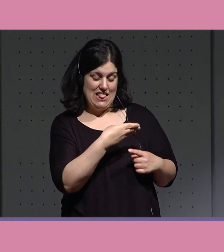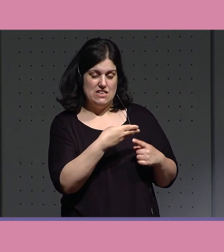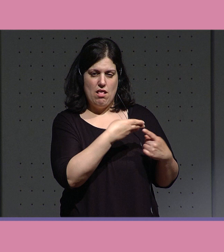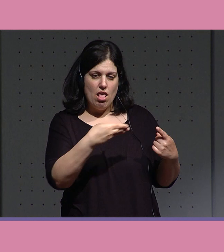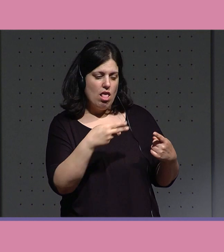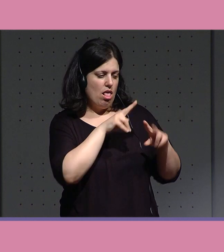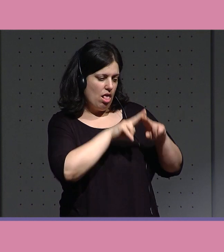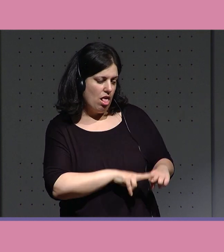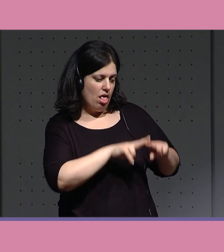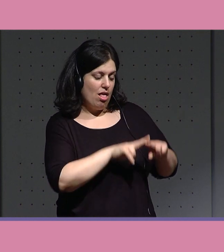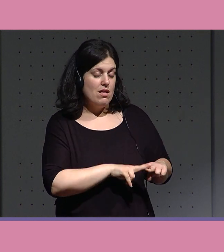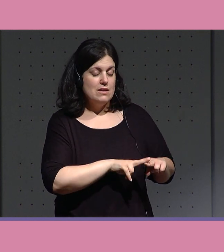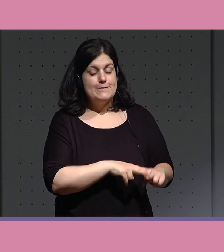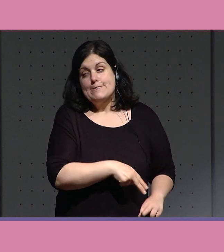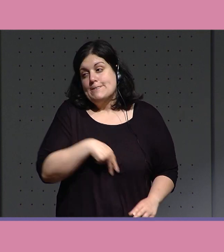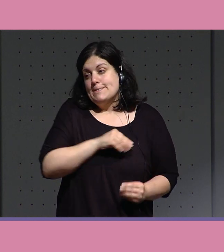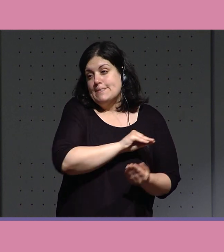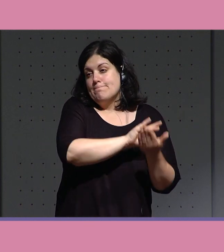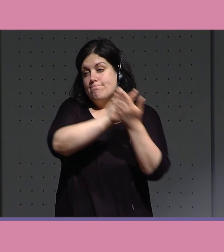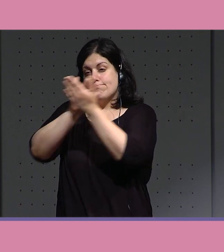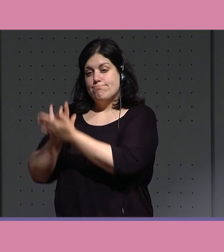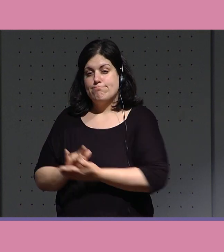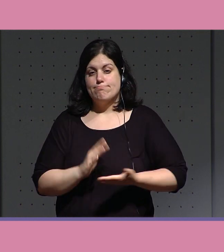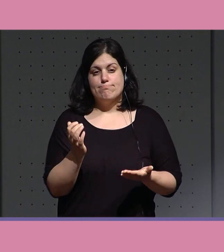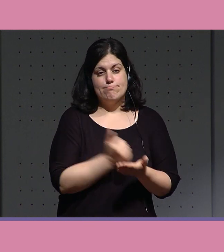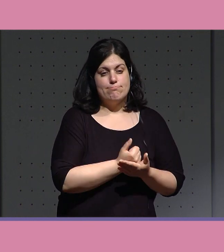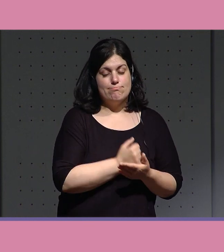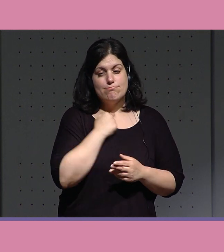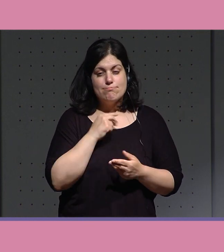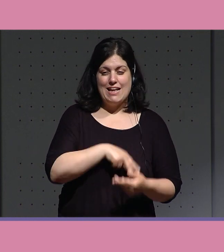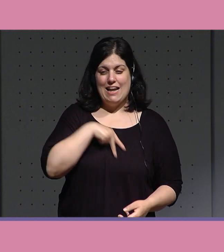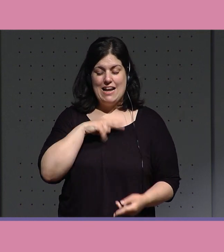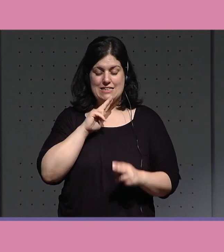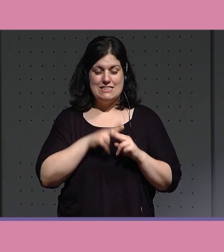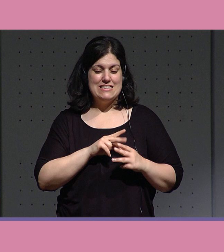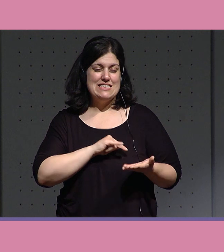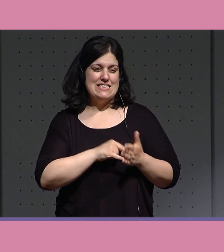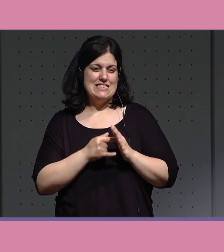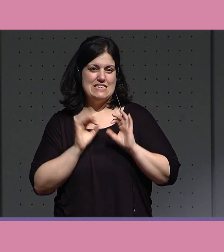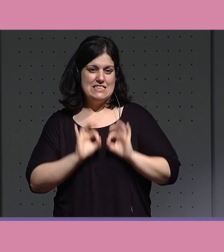¿Cuándo se generalizará el utilizar un exoma